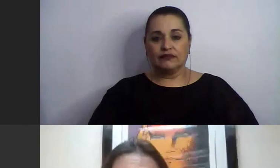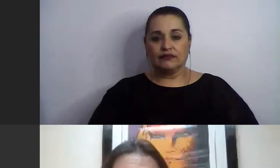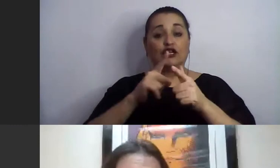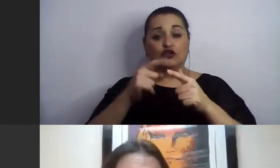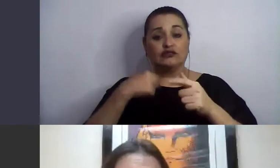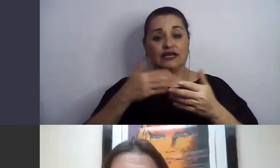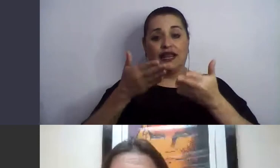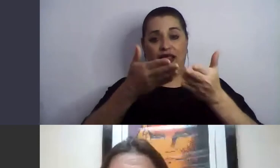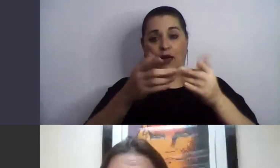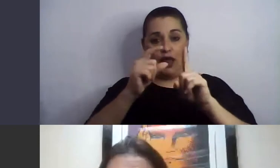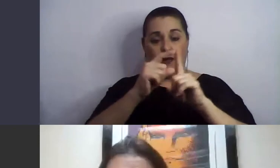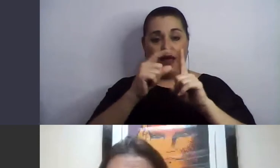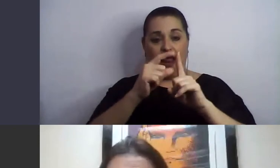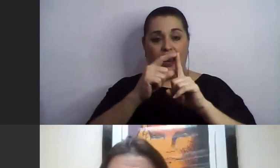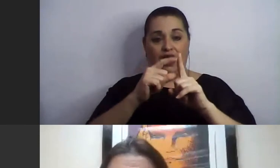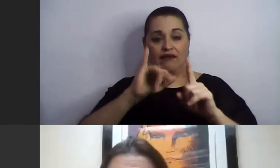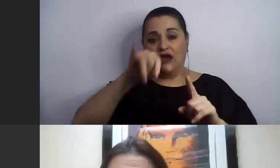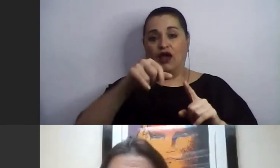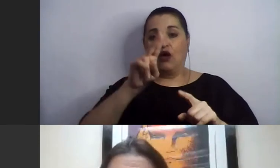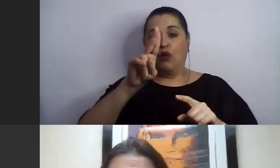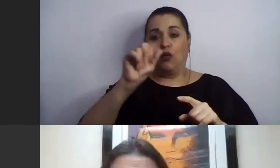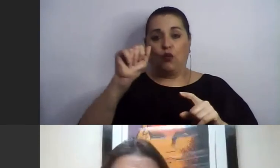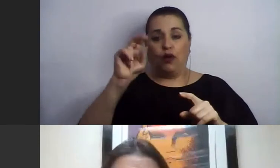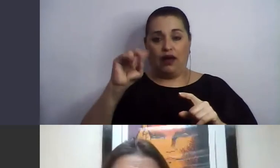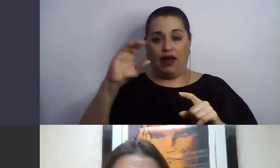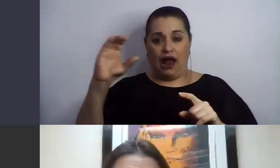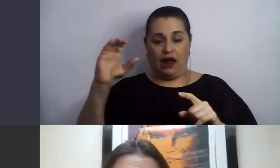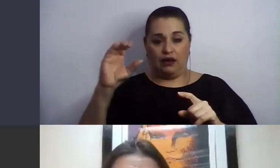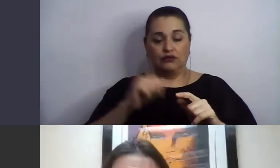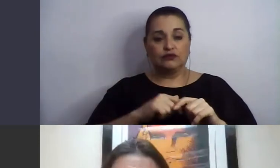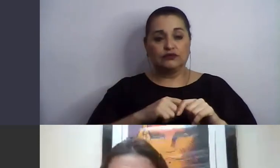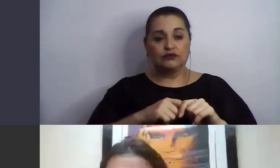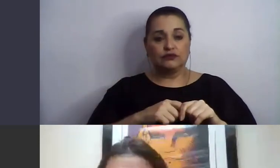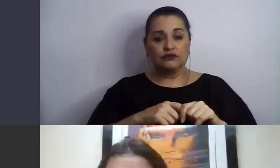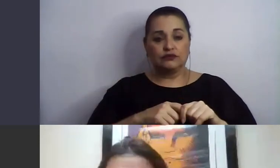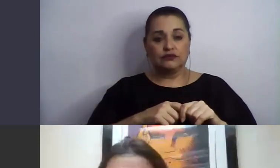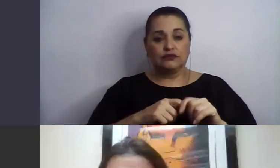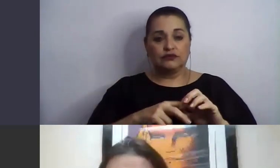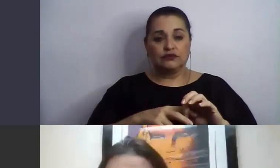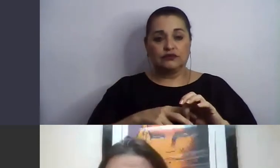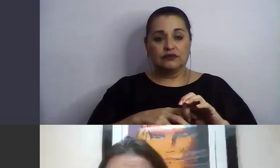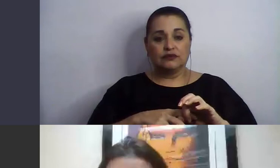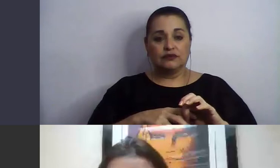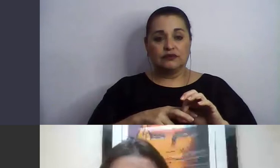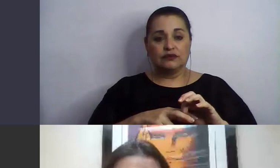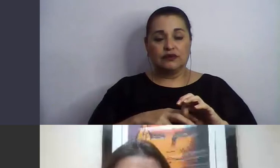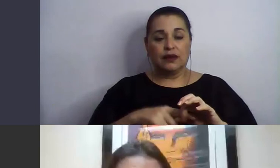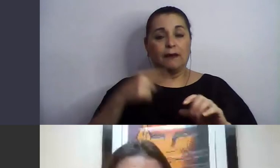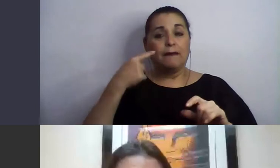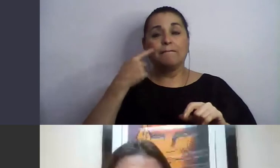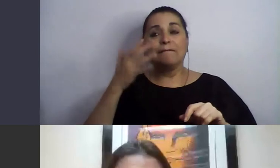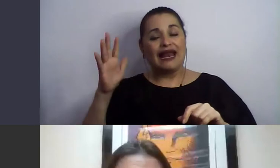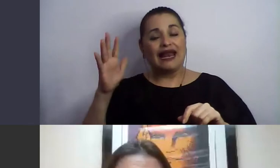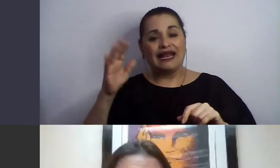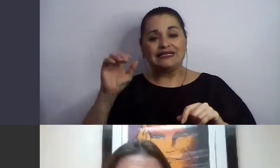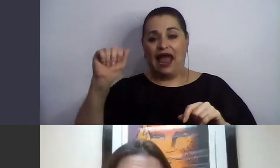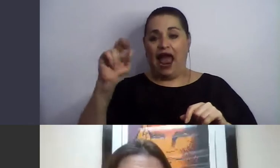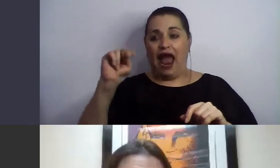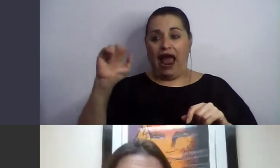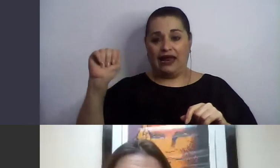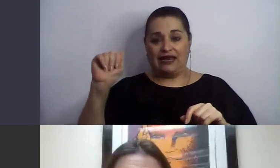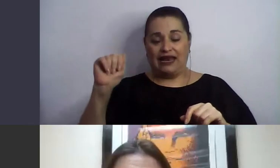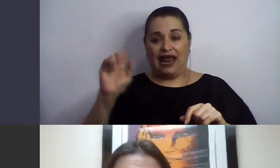a don Juan Carlos doña Tatiana me permite porque me parece que doña Ana tenía la